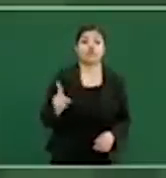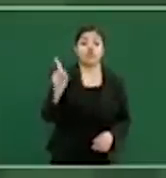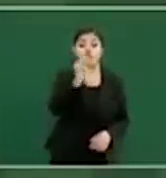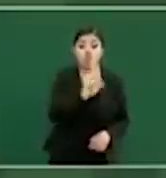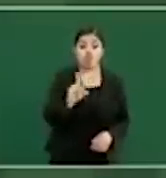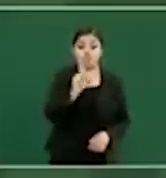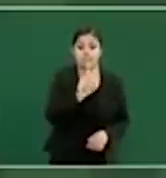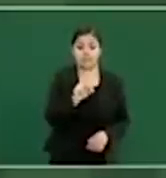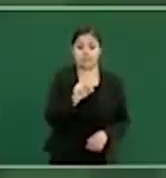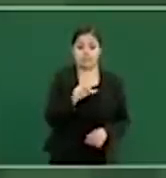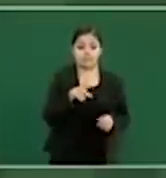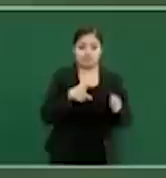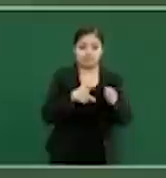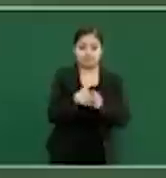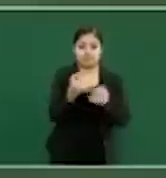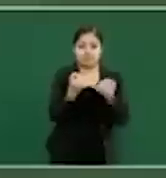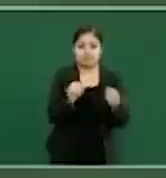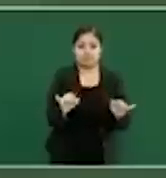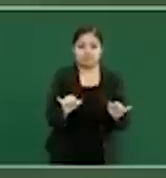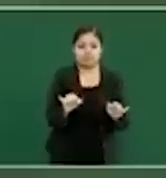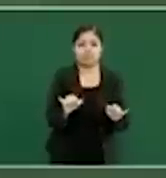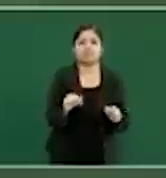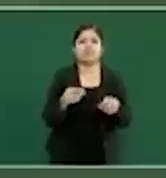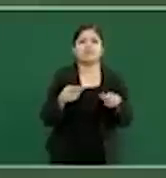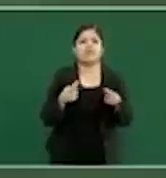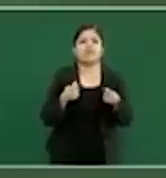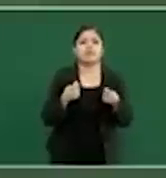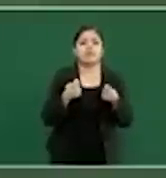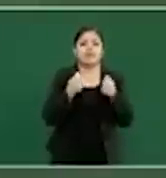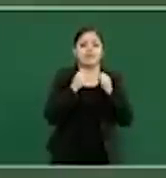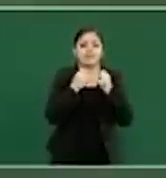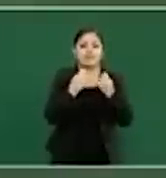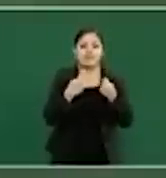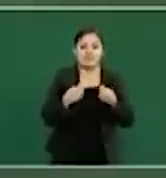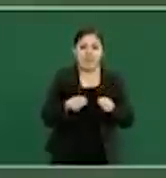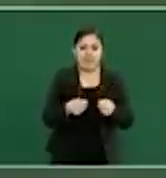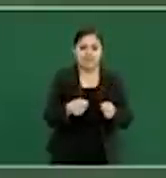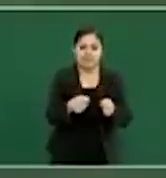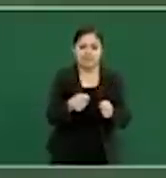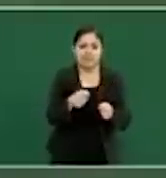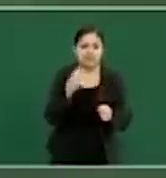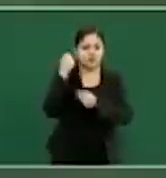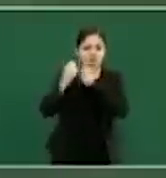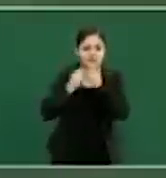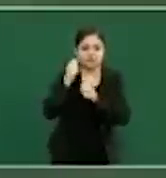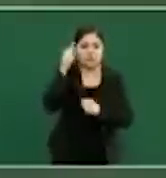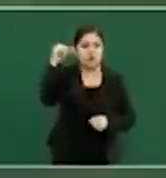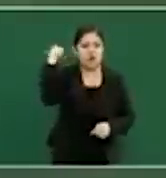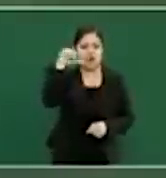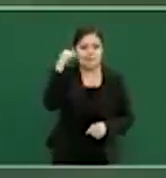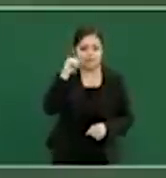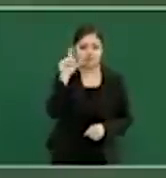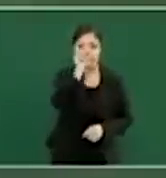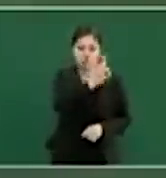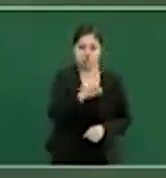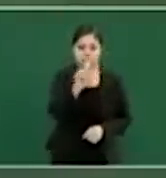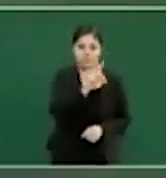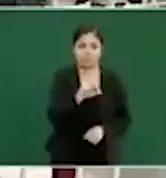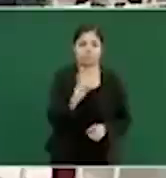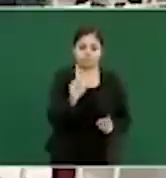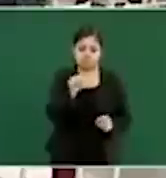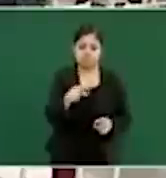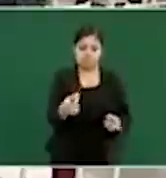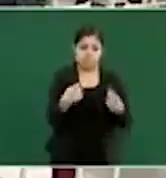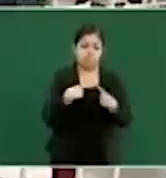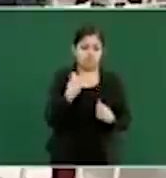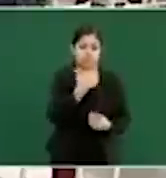a inaugurar el tianguis turístico de Acapulco. Ese es el fin de semana. Y me dio mucho gusto